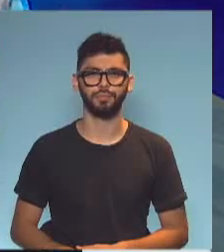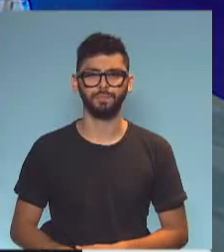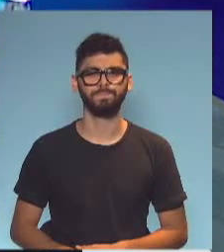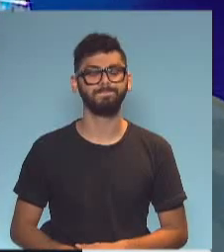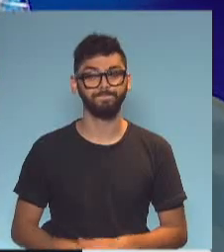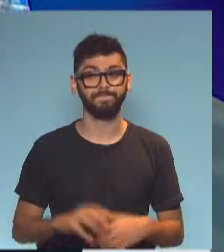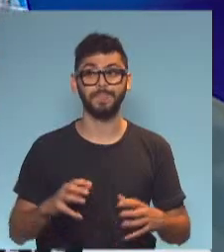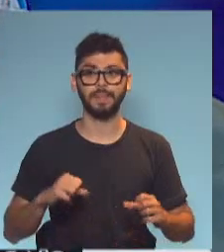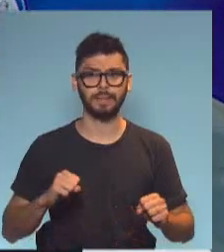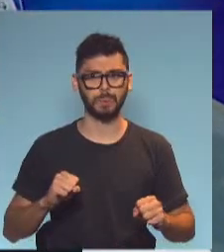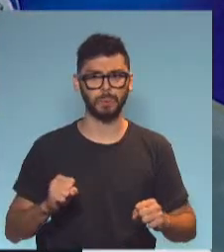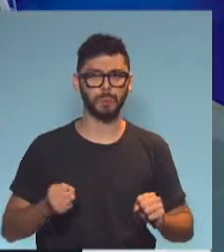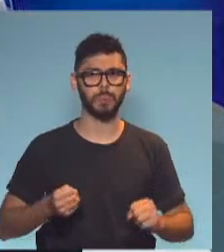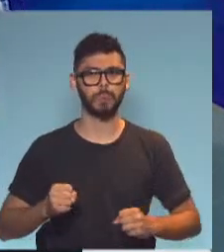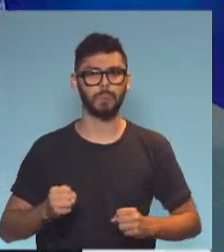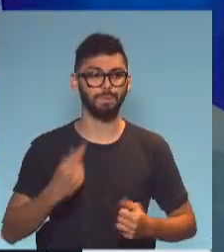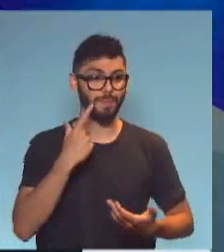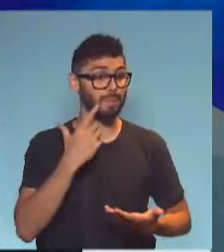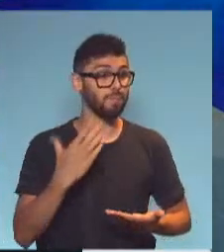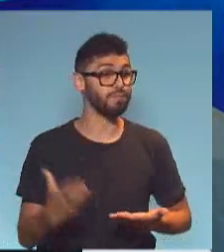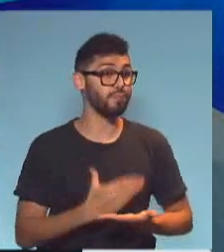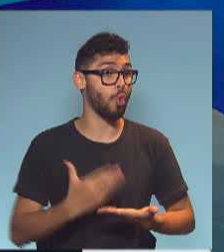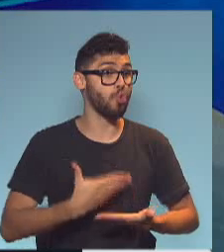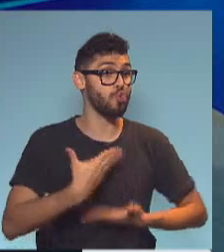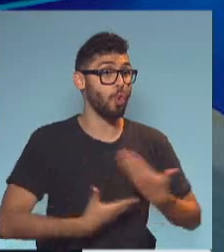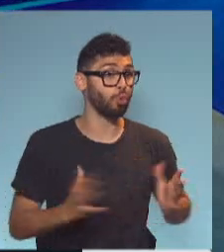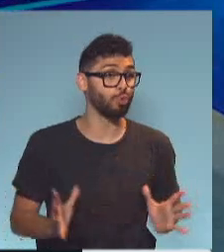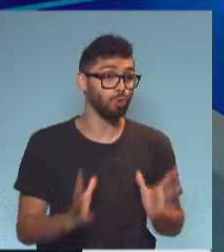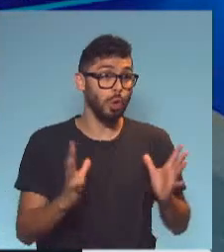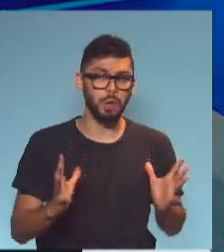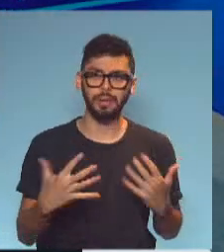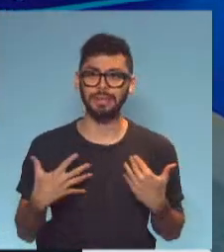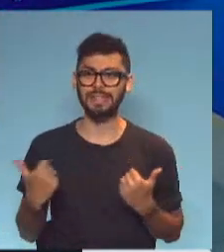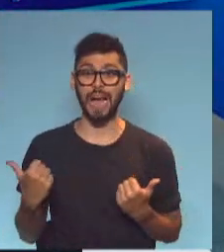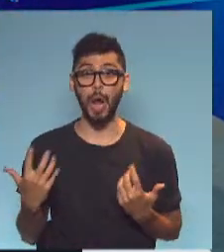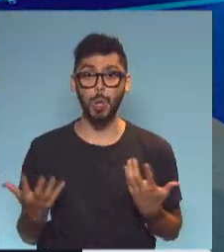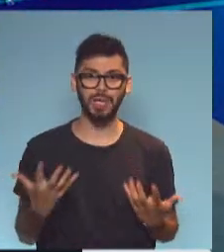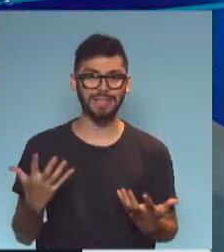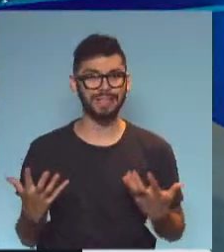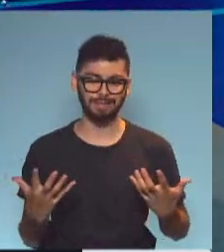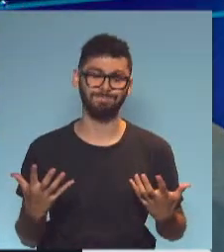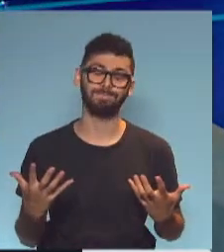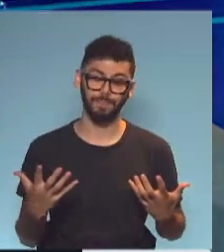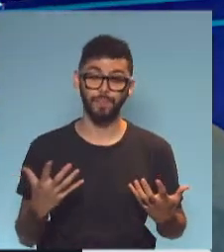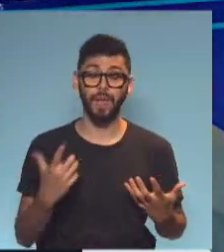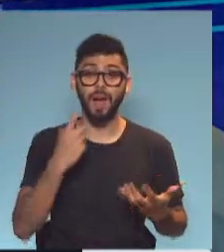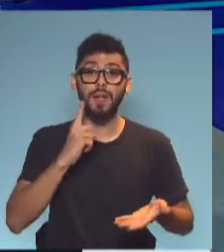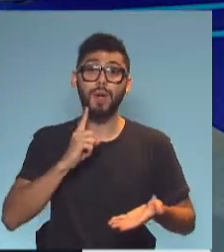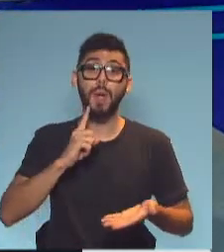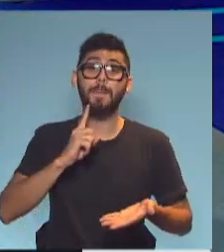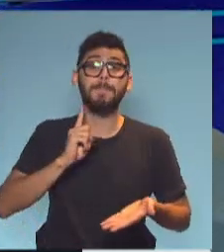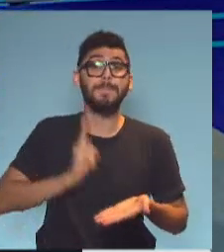Tensiones que se generan, ¿verdad? Ver lo productivo y a la vez ver lo sanitario. Sí, esperamos las medidas que tendrían alcance